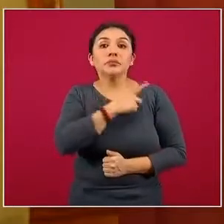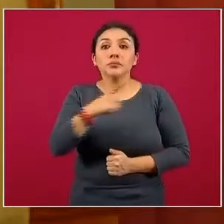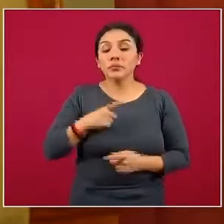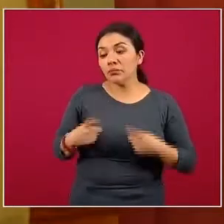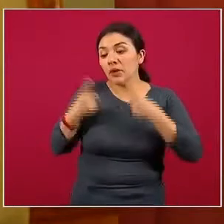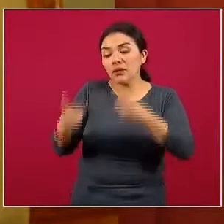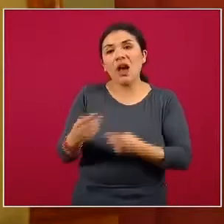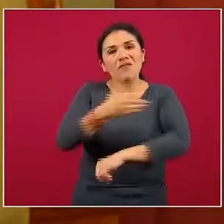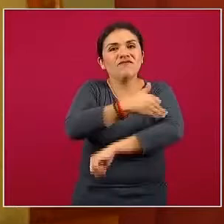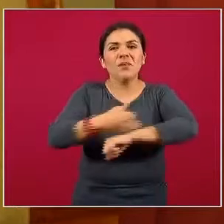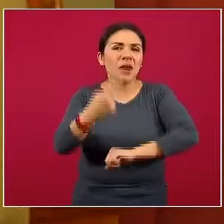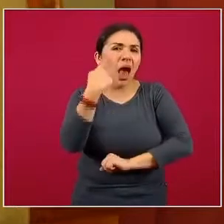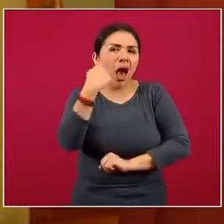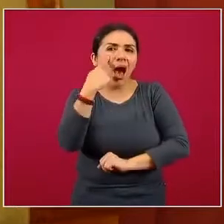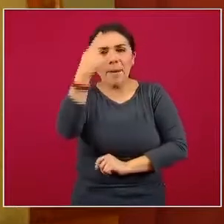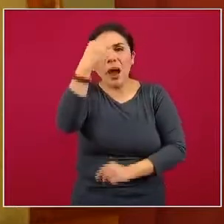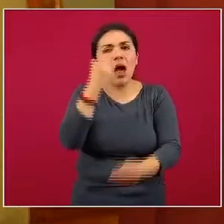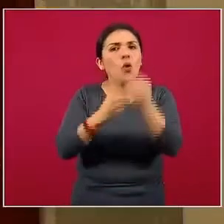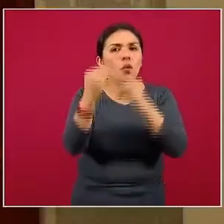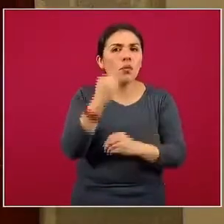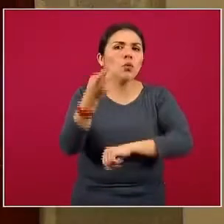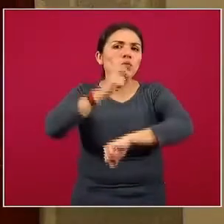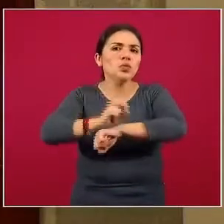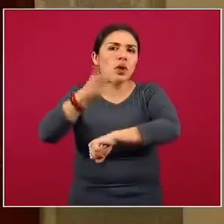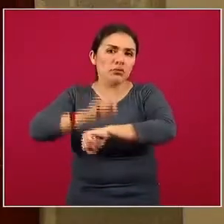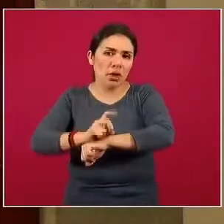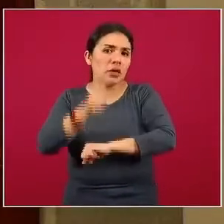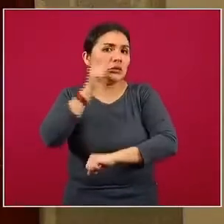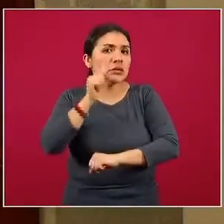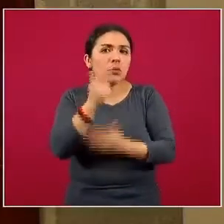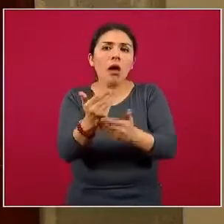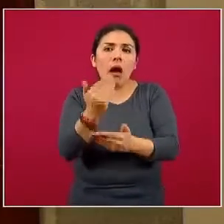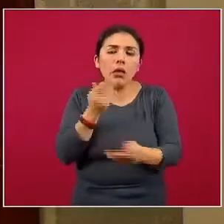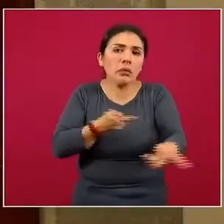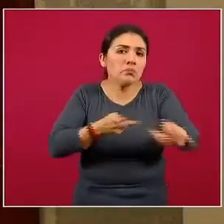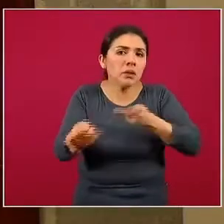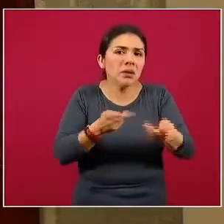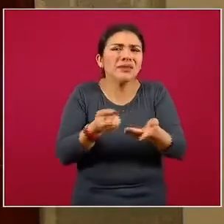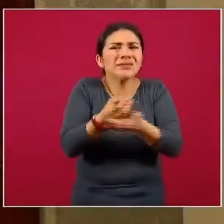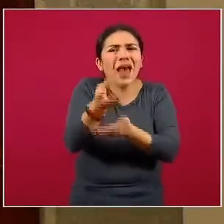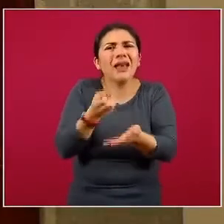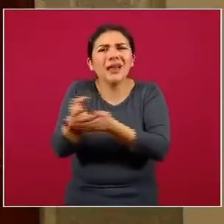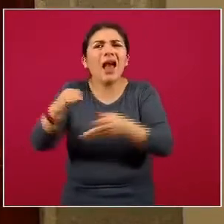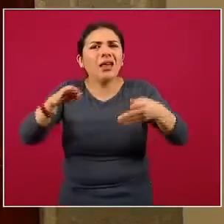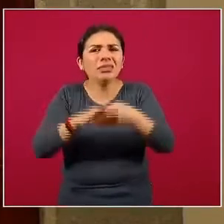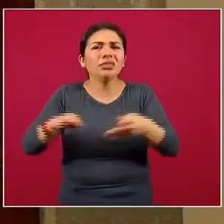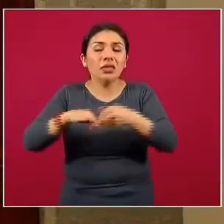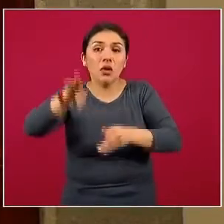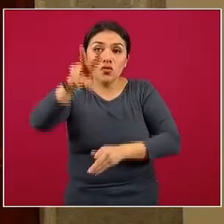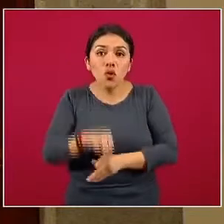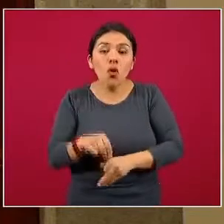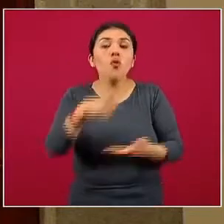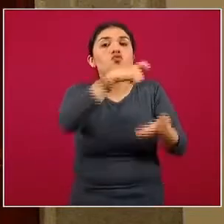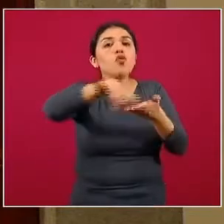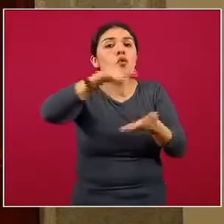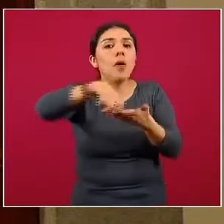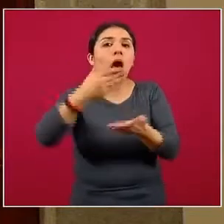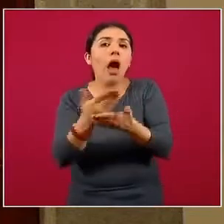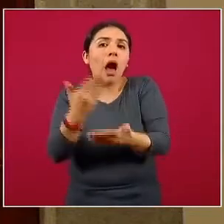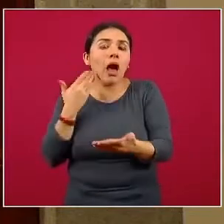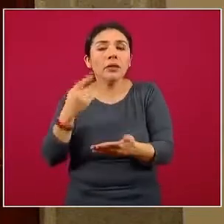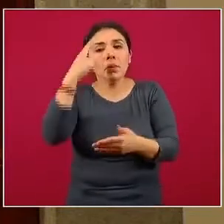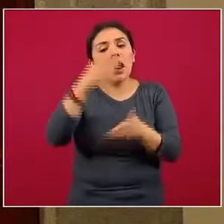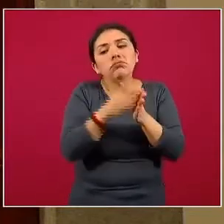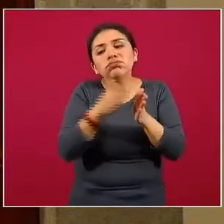los alimentos que son necesarios para el día a día. Tratemos de programar las menores salidas posibles, adquiriendo productos para